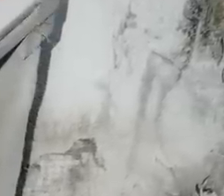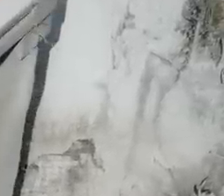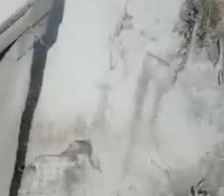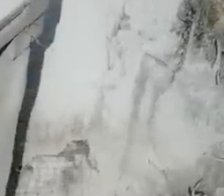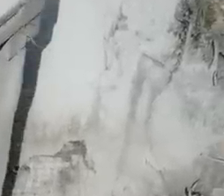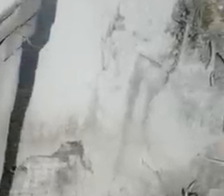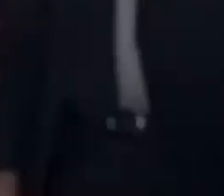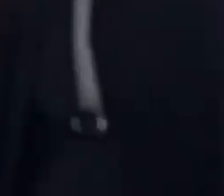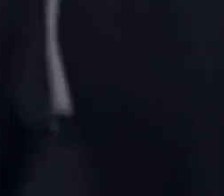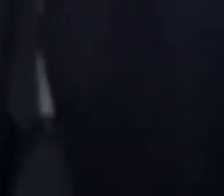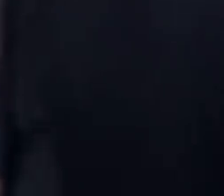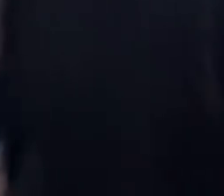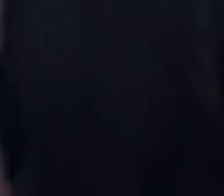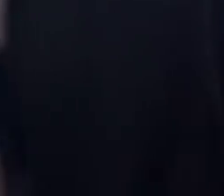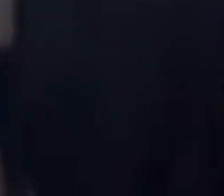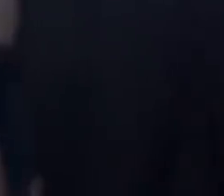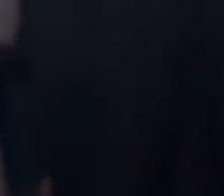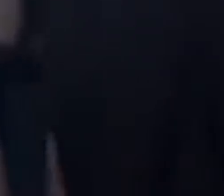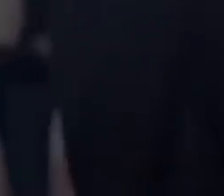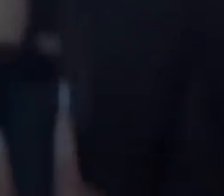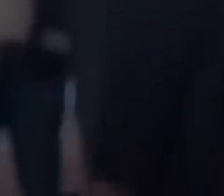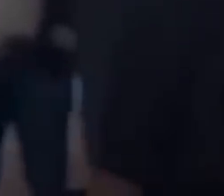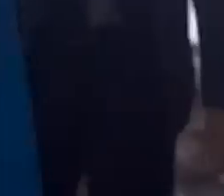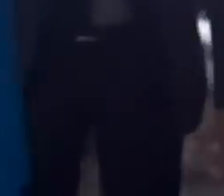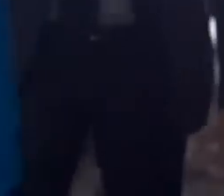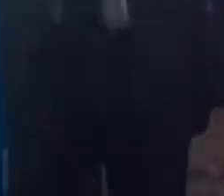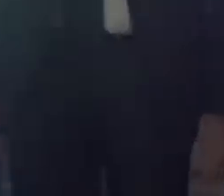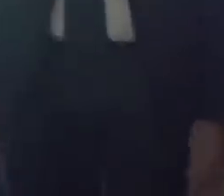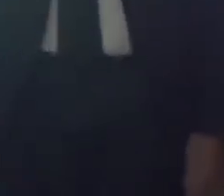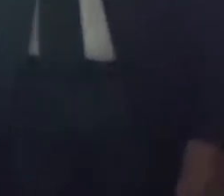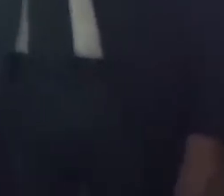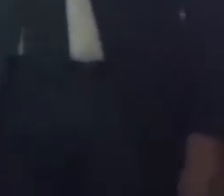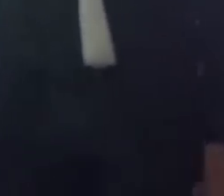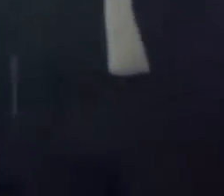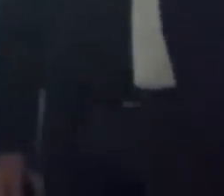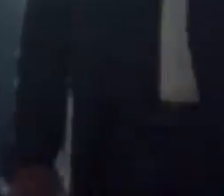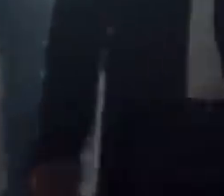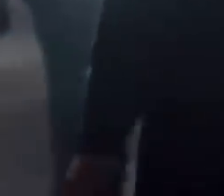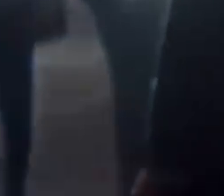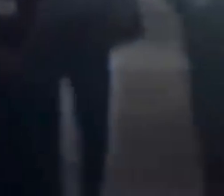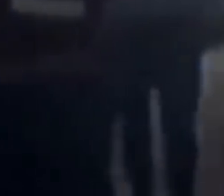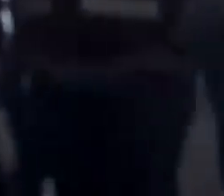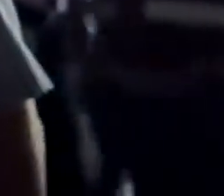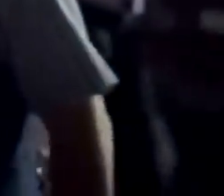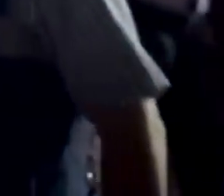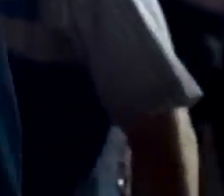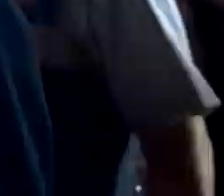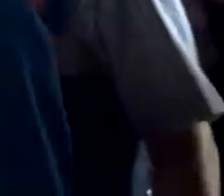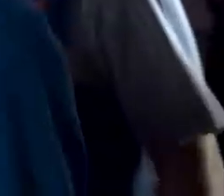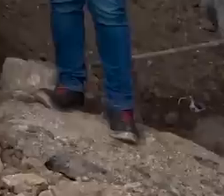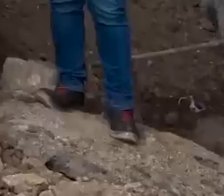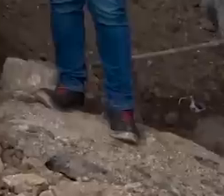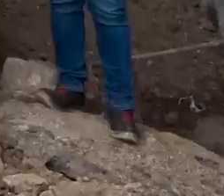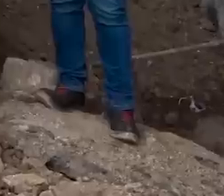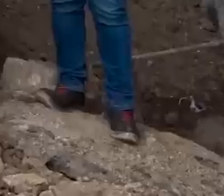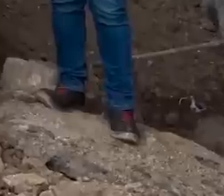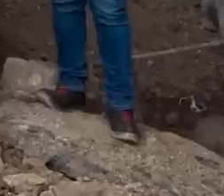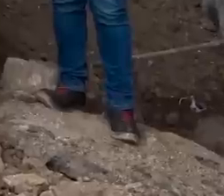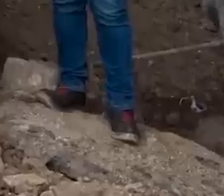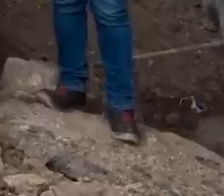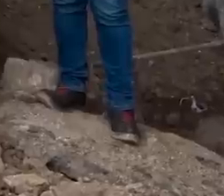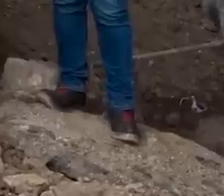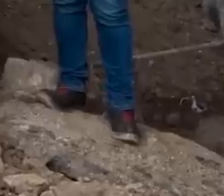alcaldía. A partir de hoy comienza a funcionar este puente, fue lo que dijo la jefa de gobierno de la Ciudad de